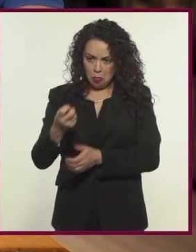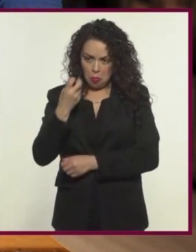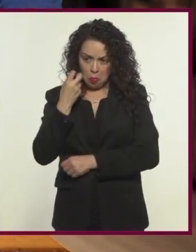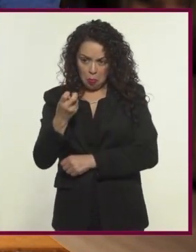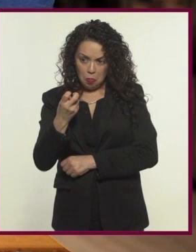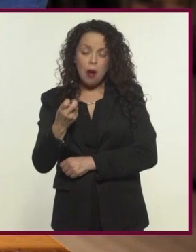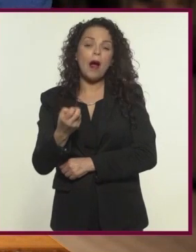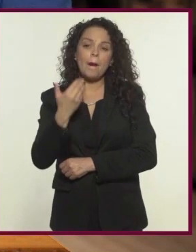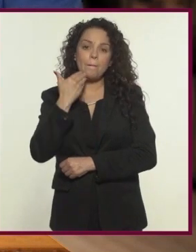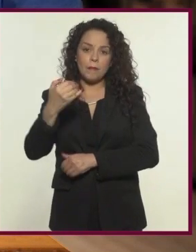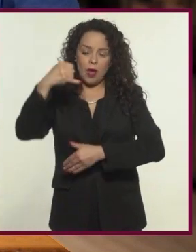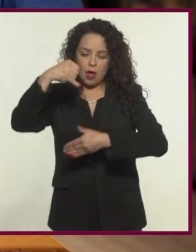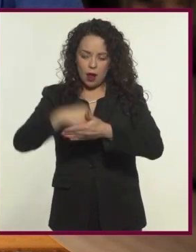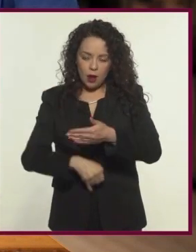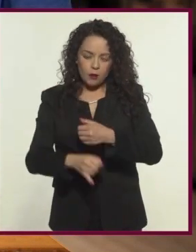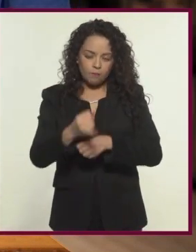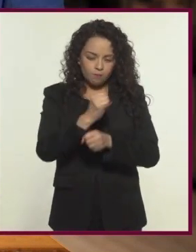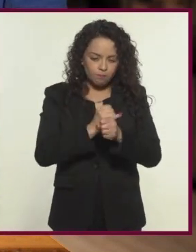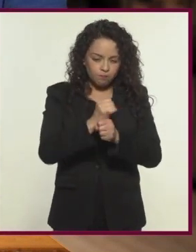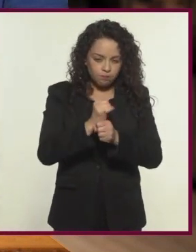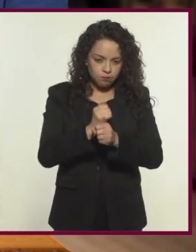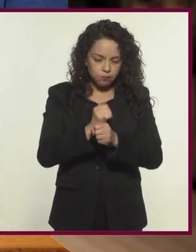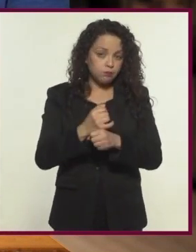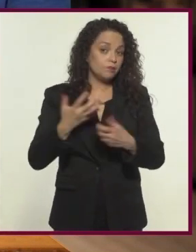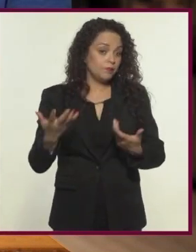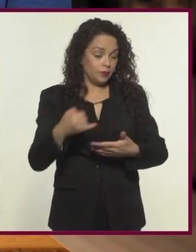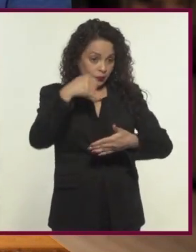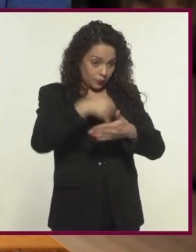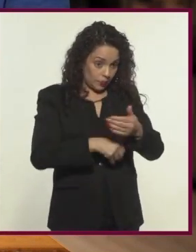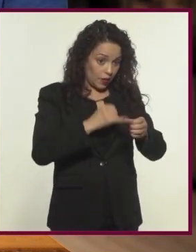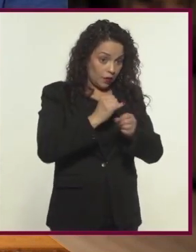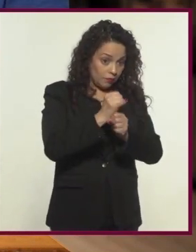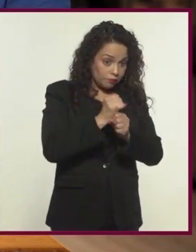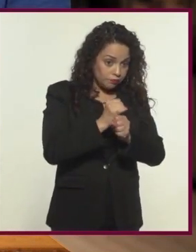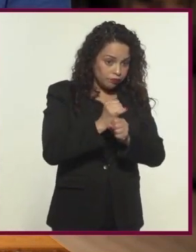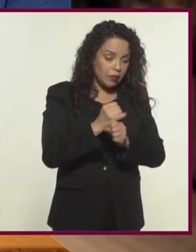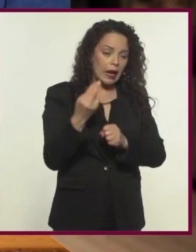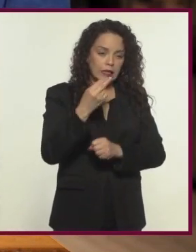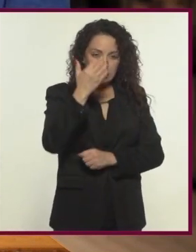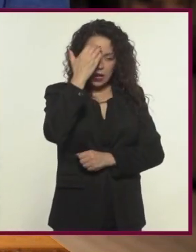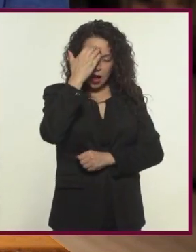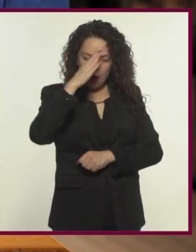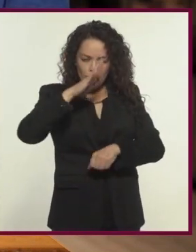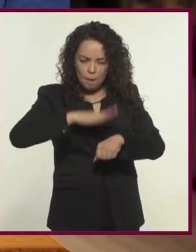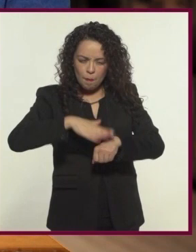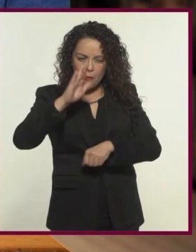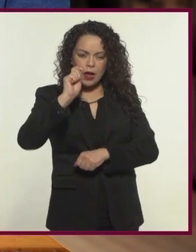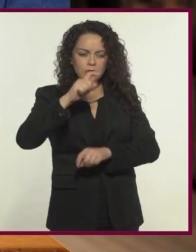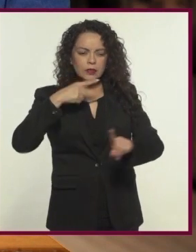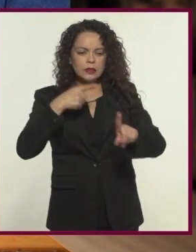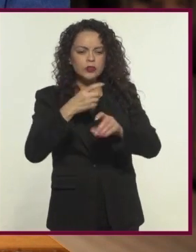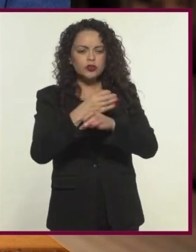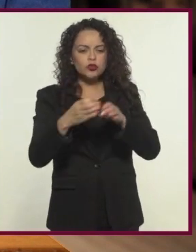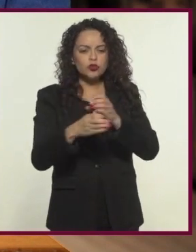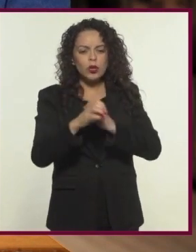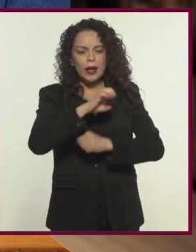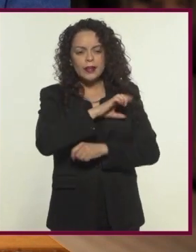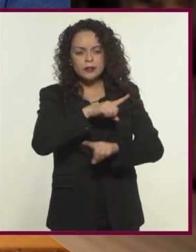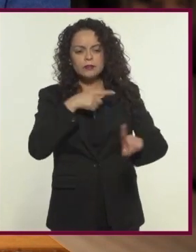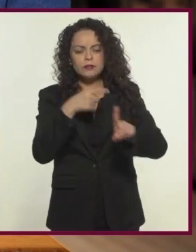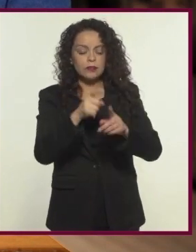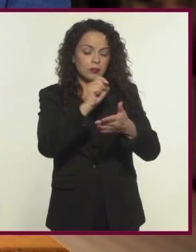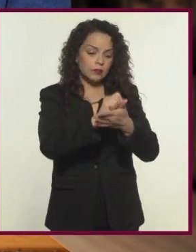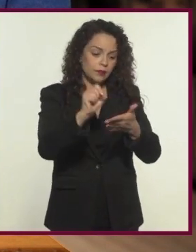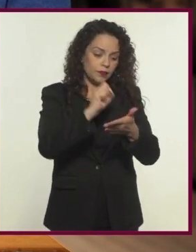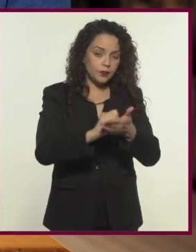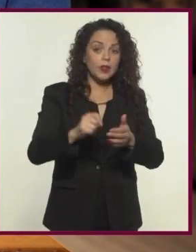el resultado de un buen análisis. Y un buen análisis es resultado de conocer y profundizar en los elementos principales de